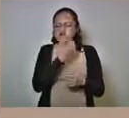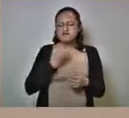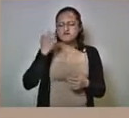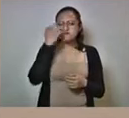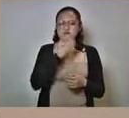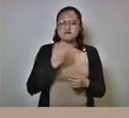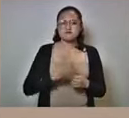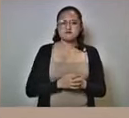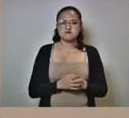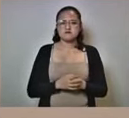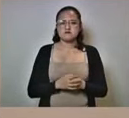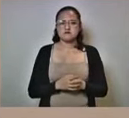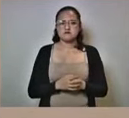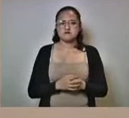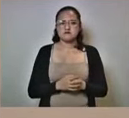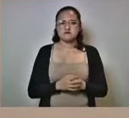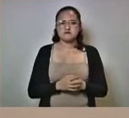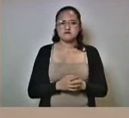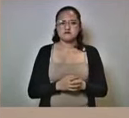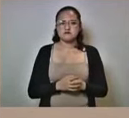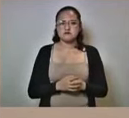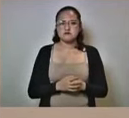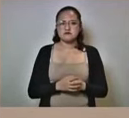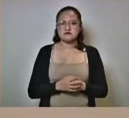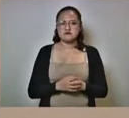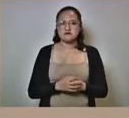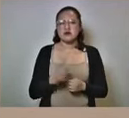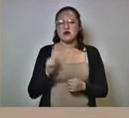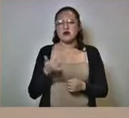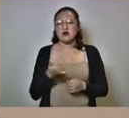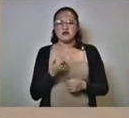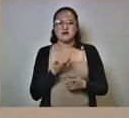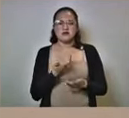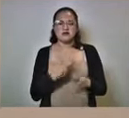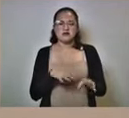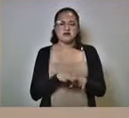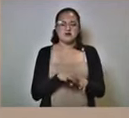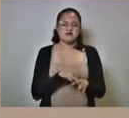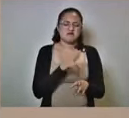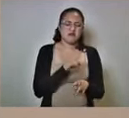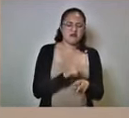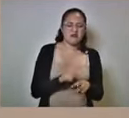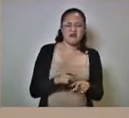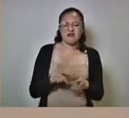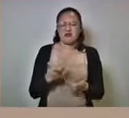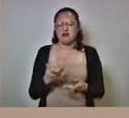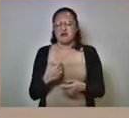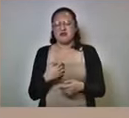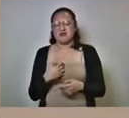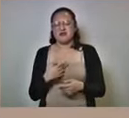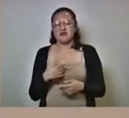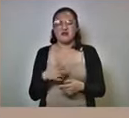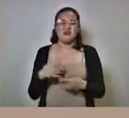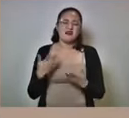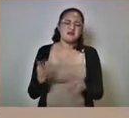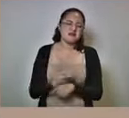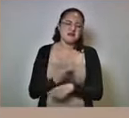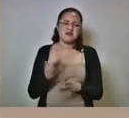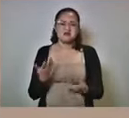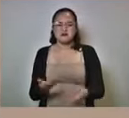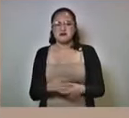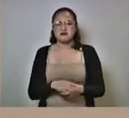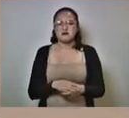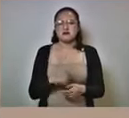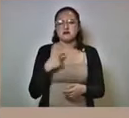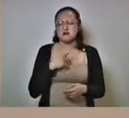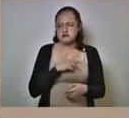Unos hay optimistas, otros hay pesimistas, otros, y hacemos nuestras evaluaciones y proyecciones.